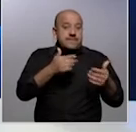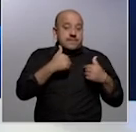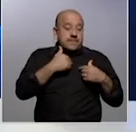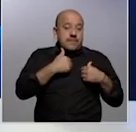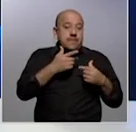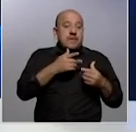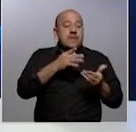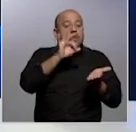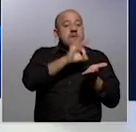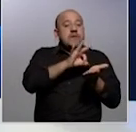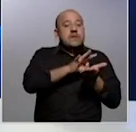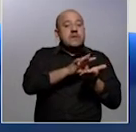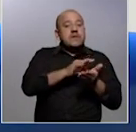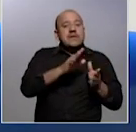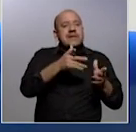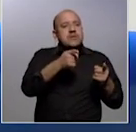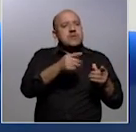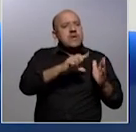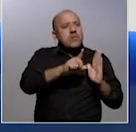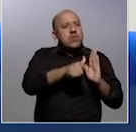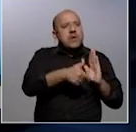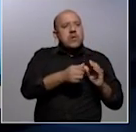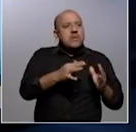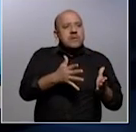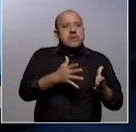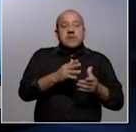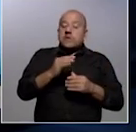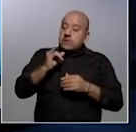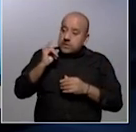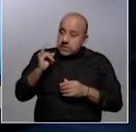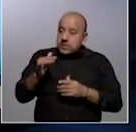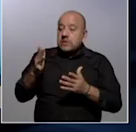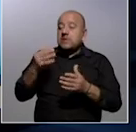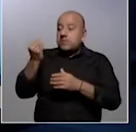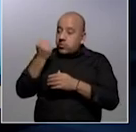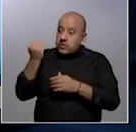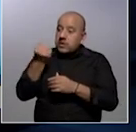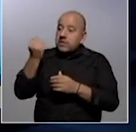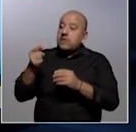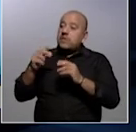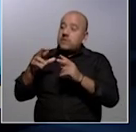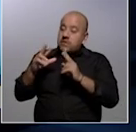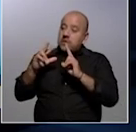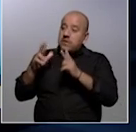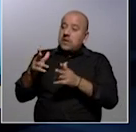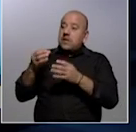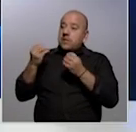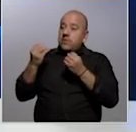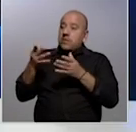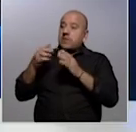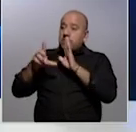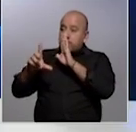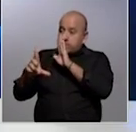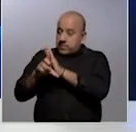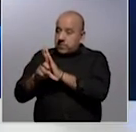e integramos parte del sistema eso está demorado eso está es importante lo que dices más allá de esta ley